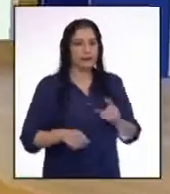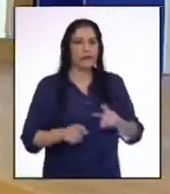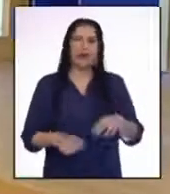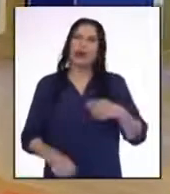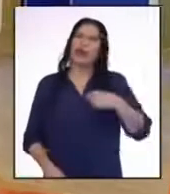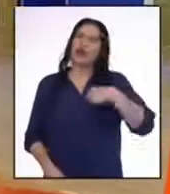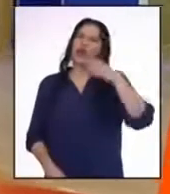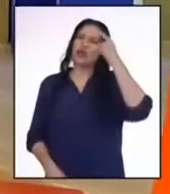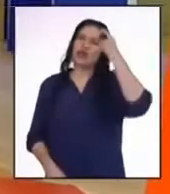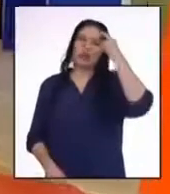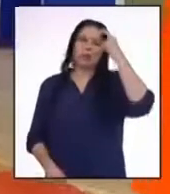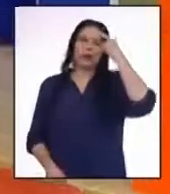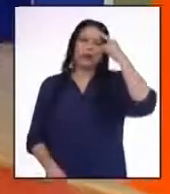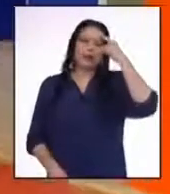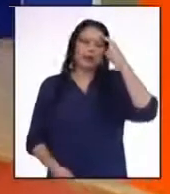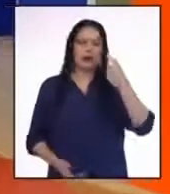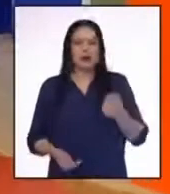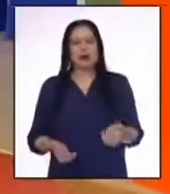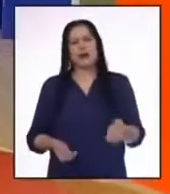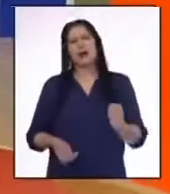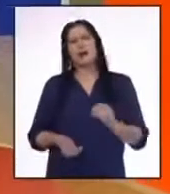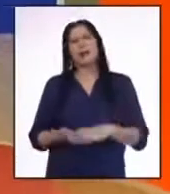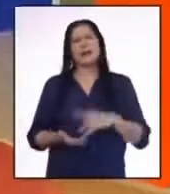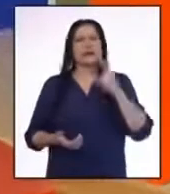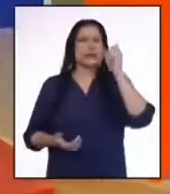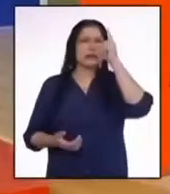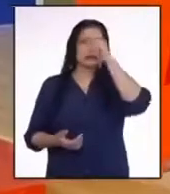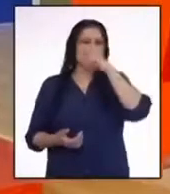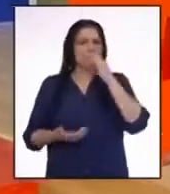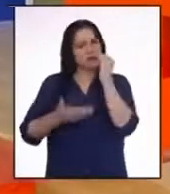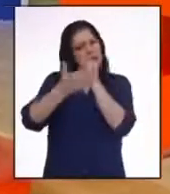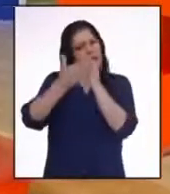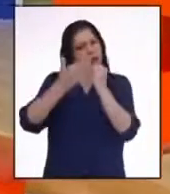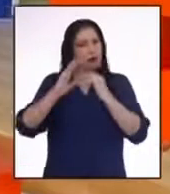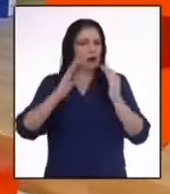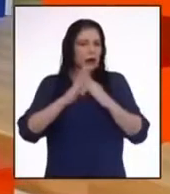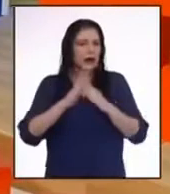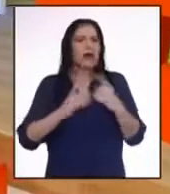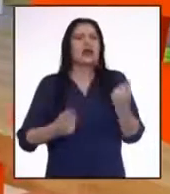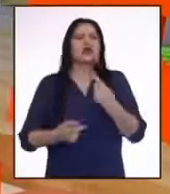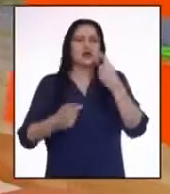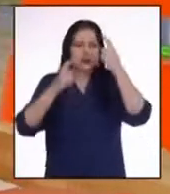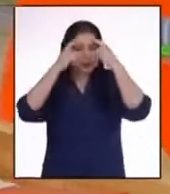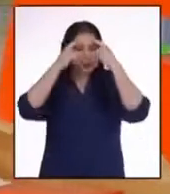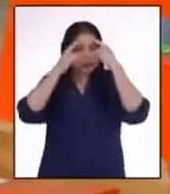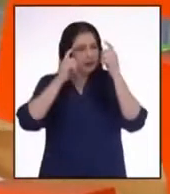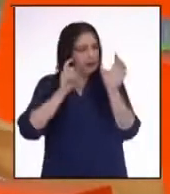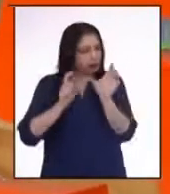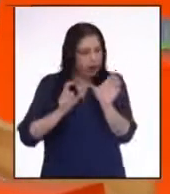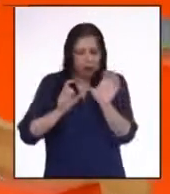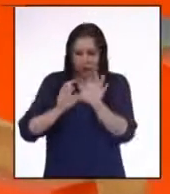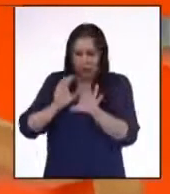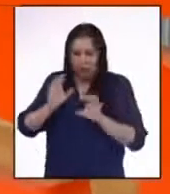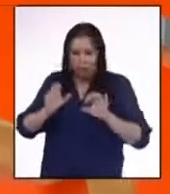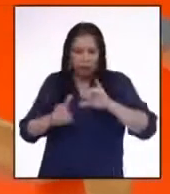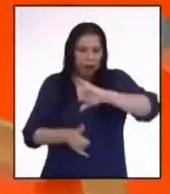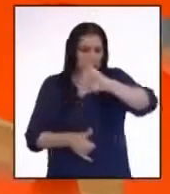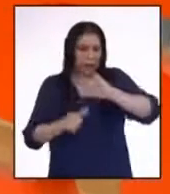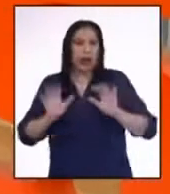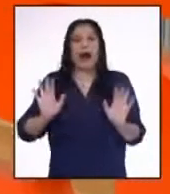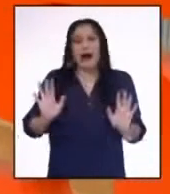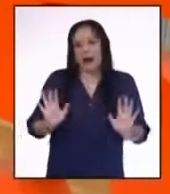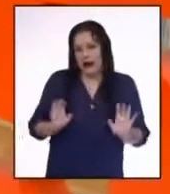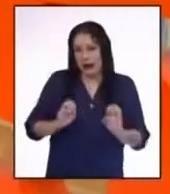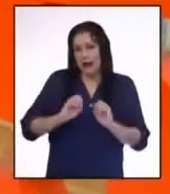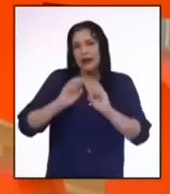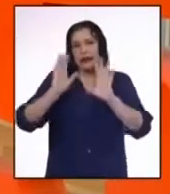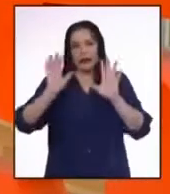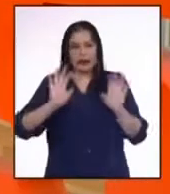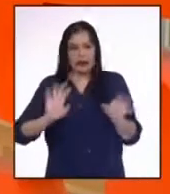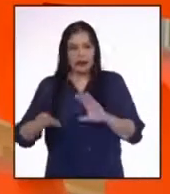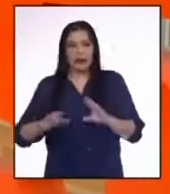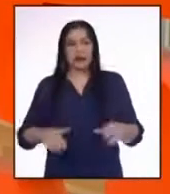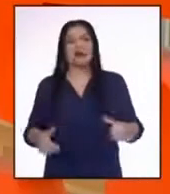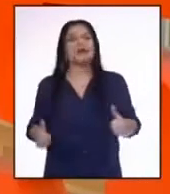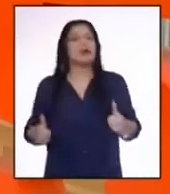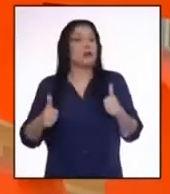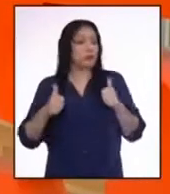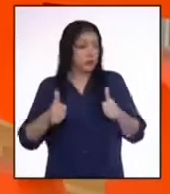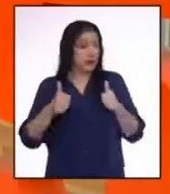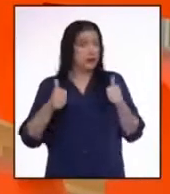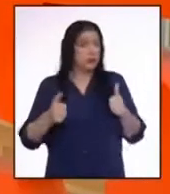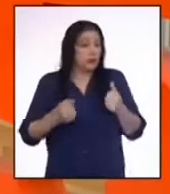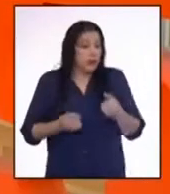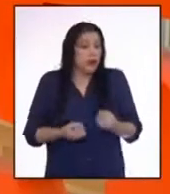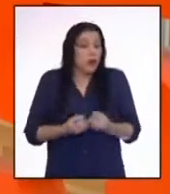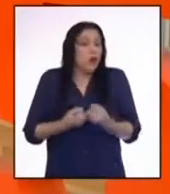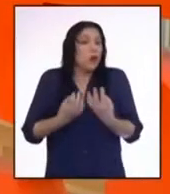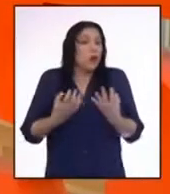Yo pensaba que era mucho más complicado hacer el plano de una casa. Solo es cuestión de realizar bien las distribuciones de los ambientes. Y claro, hacer bien, pero bien